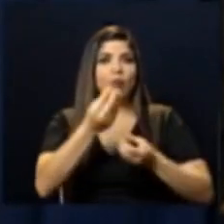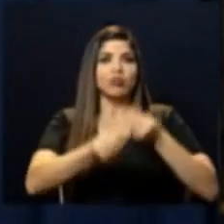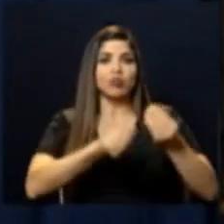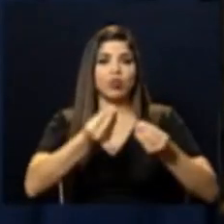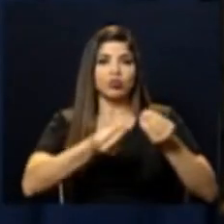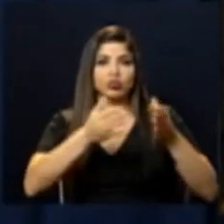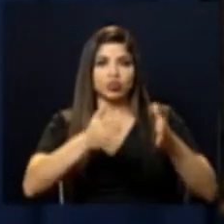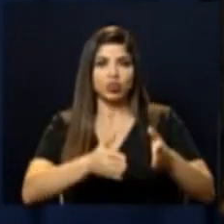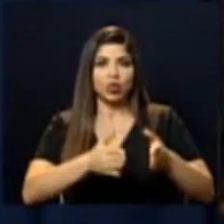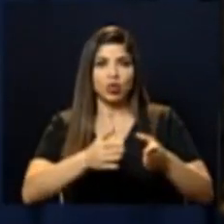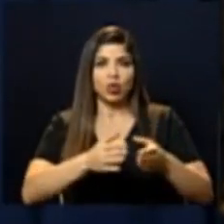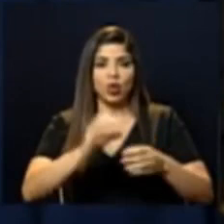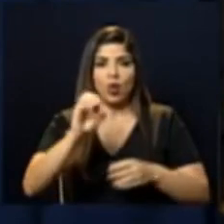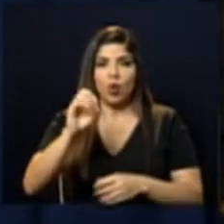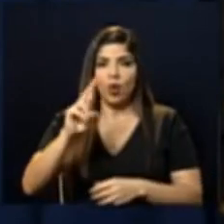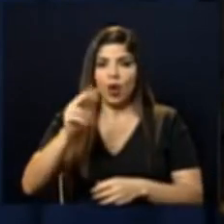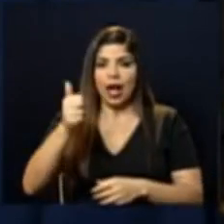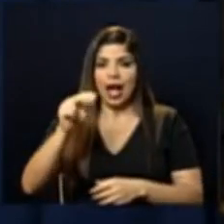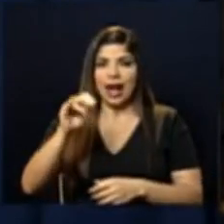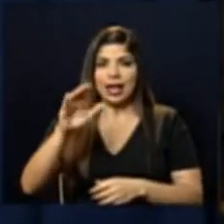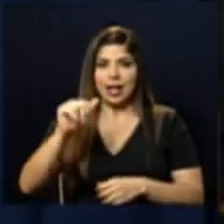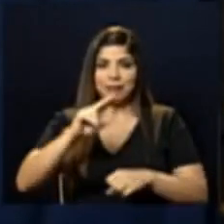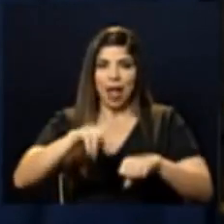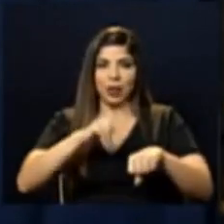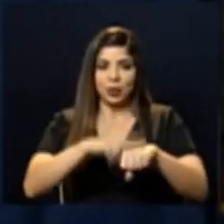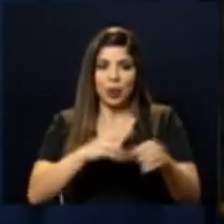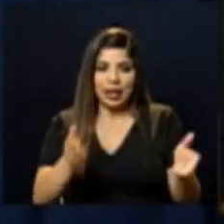producción orgánica.